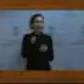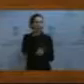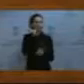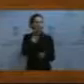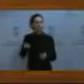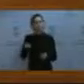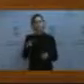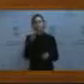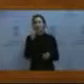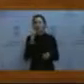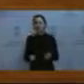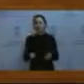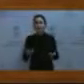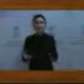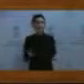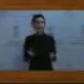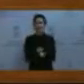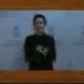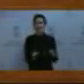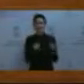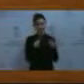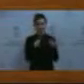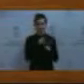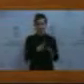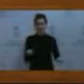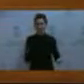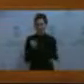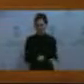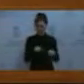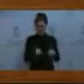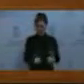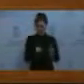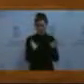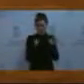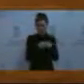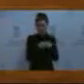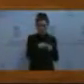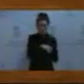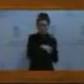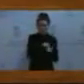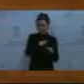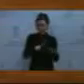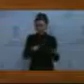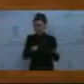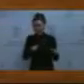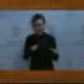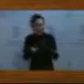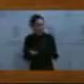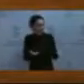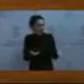imposible de poder llevarlo a cabo con tan solo 7 personas, como aquí se mencionó. Es imposible, señorías, por mucho que